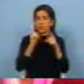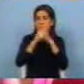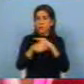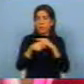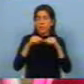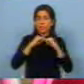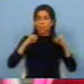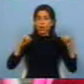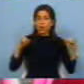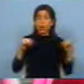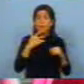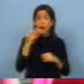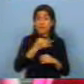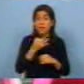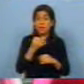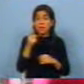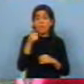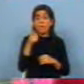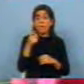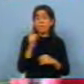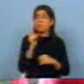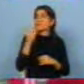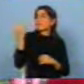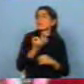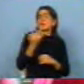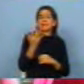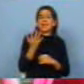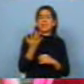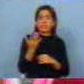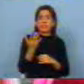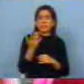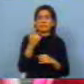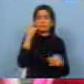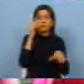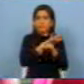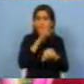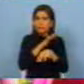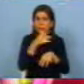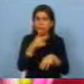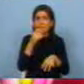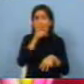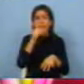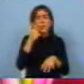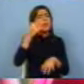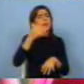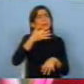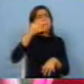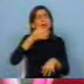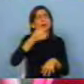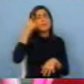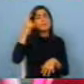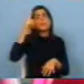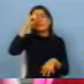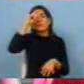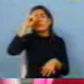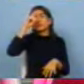siguió un poco. En realidad no soy especialista para saber si cuánto de ella es personaje y cuánto es real, si realmente está para internar, como lo